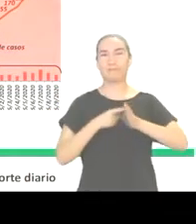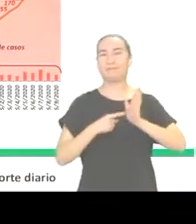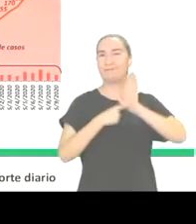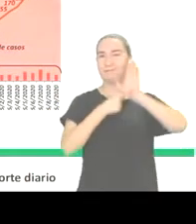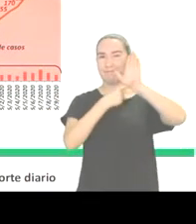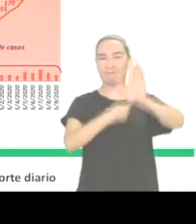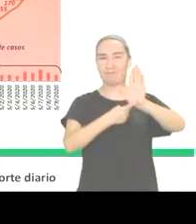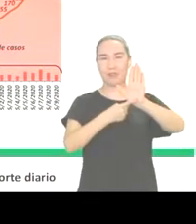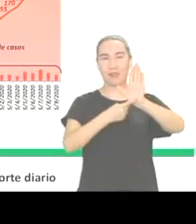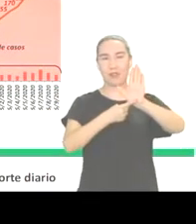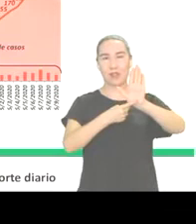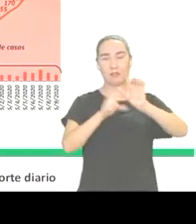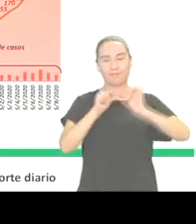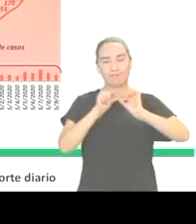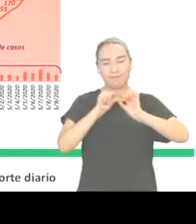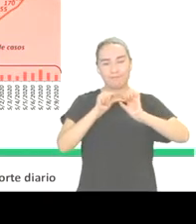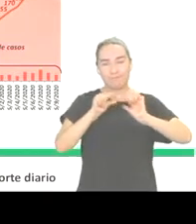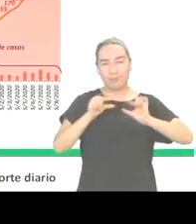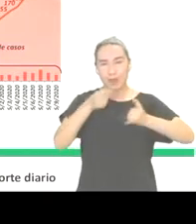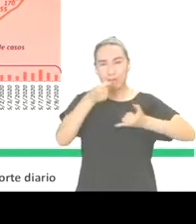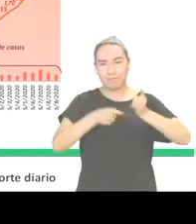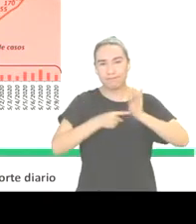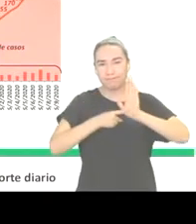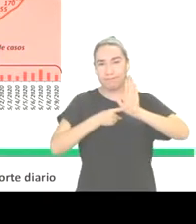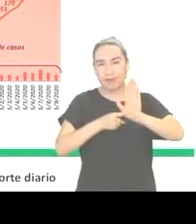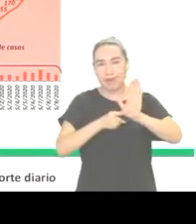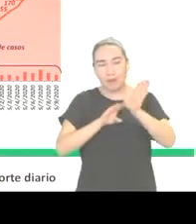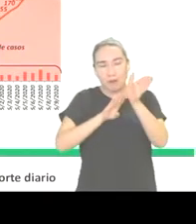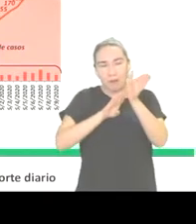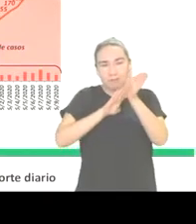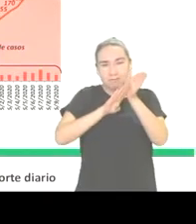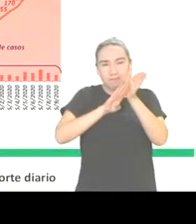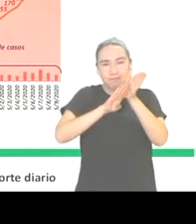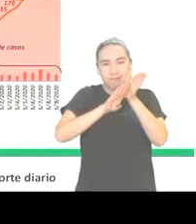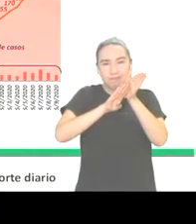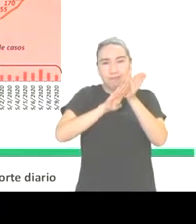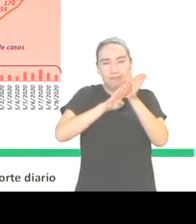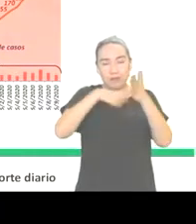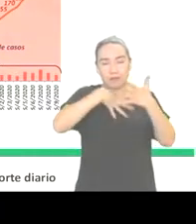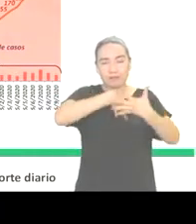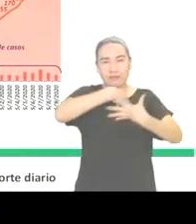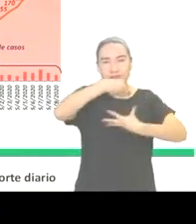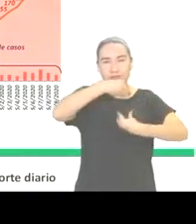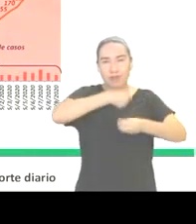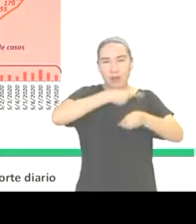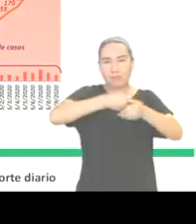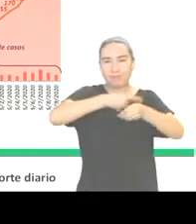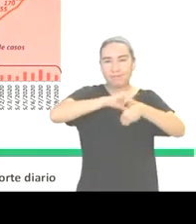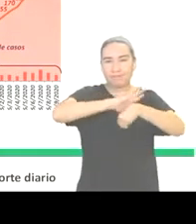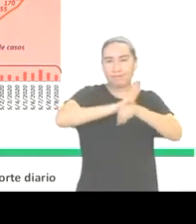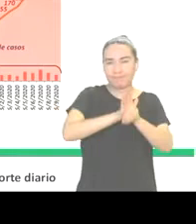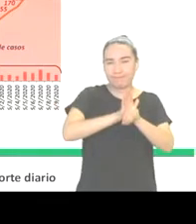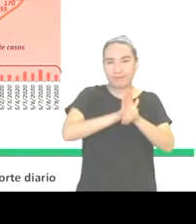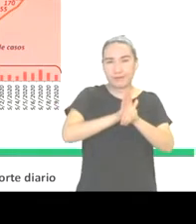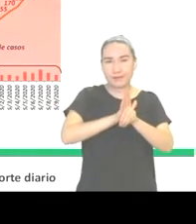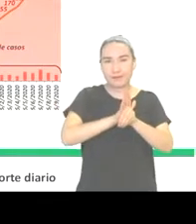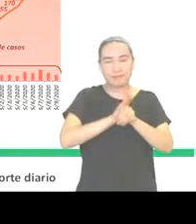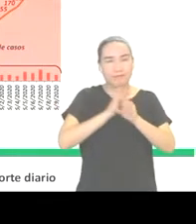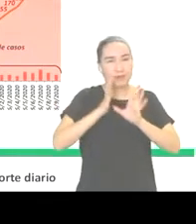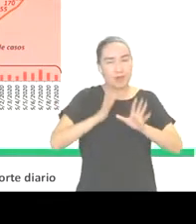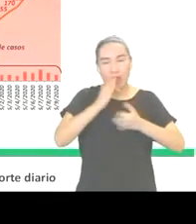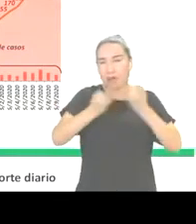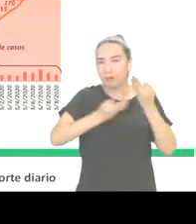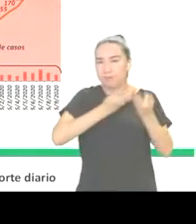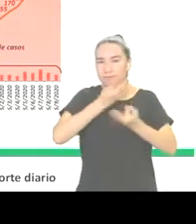parte última de la epidemia, donde hemos notado un incremento sostenido y generalizado de los casos pues ya prácticamente en todo